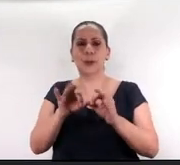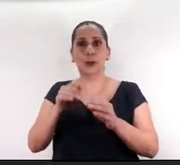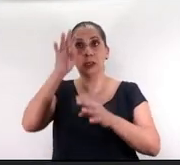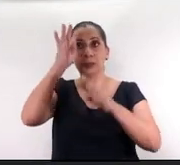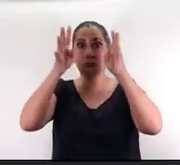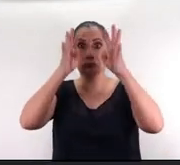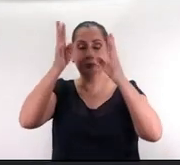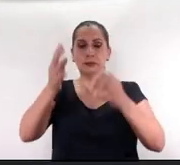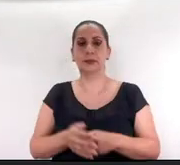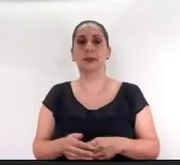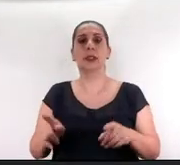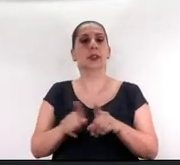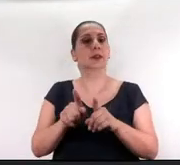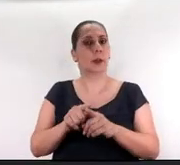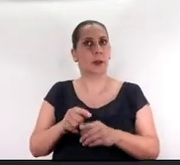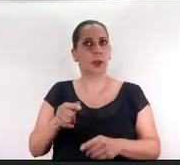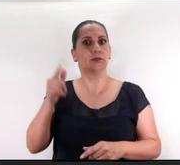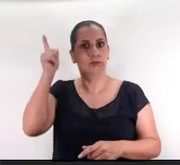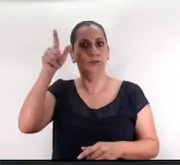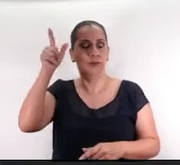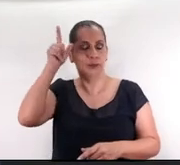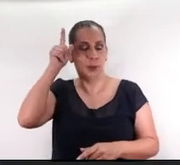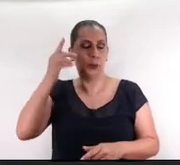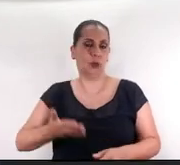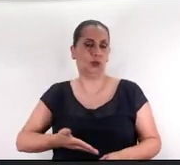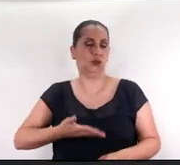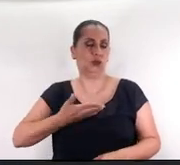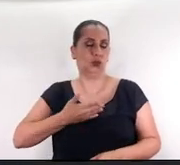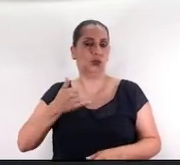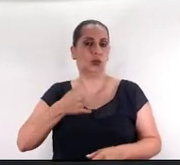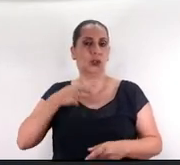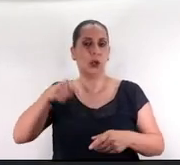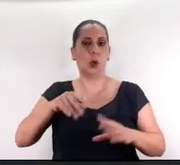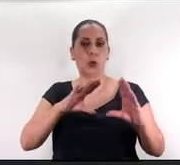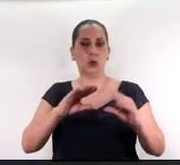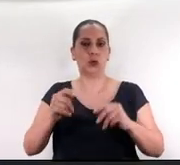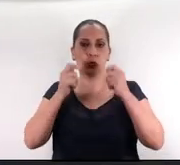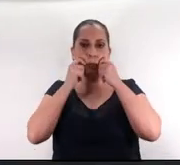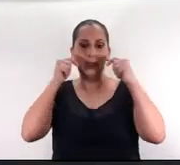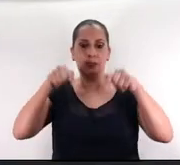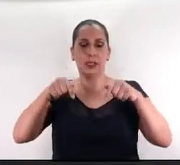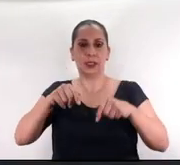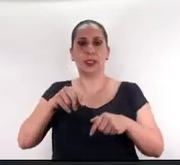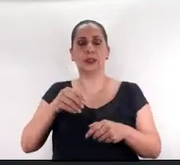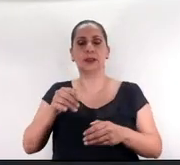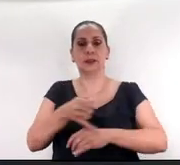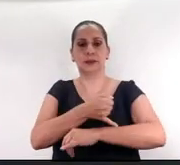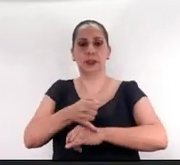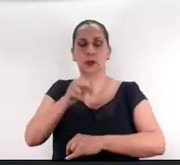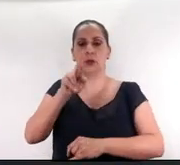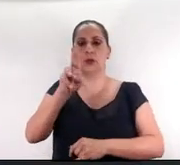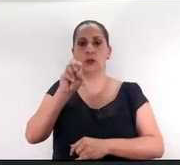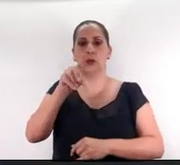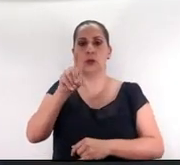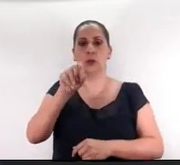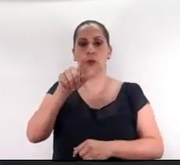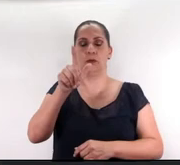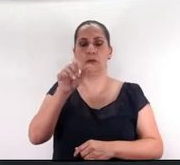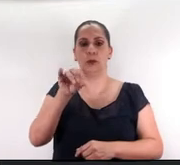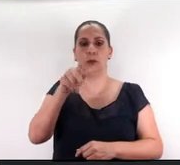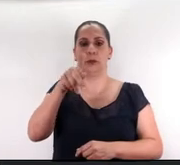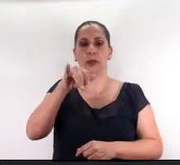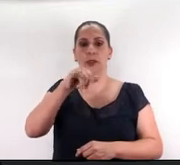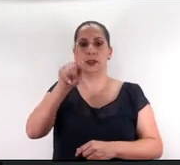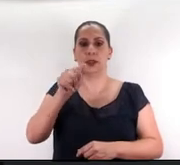y, por supuesto, es un placer esta noche contar con la presencia del licenciado Rodolfo Pisa Rocafort, candidato